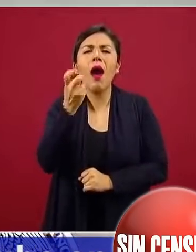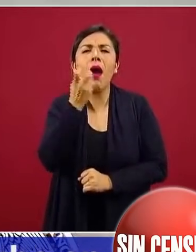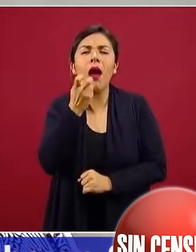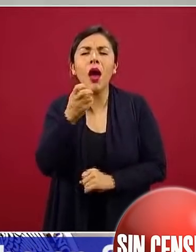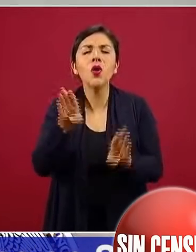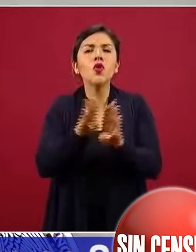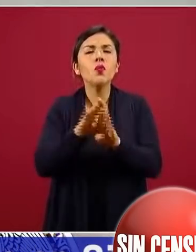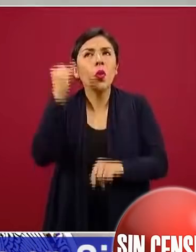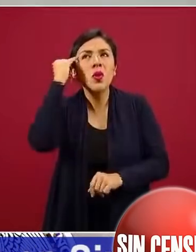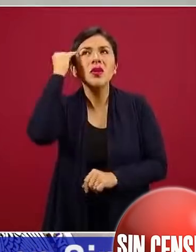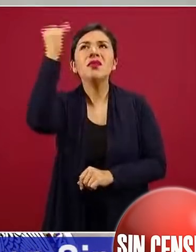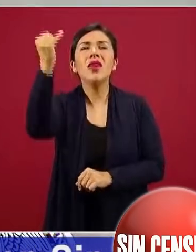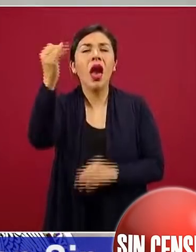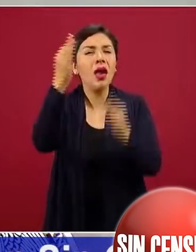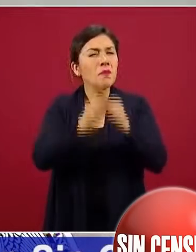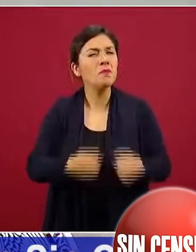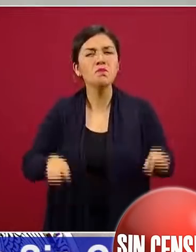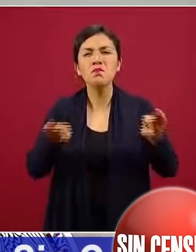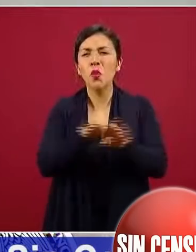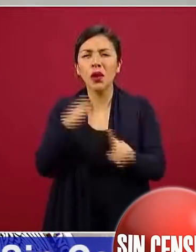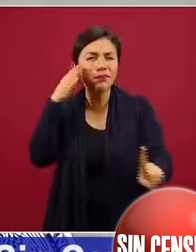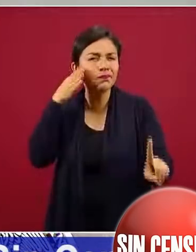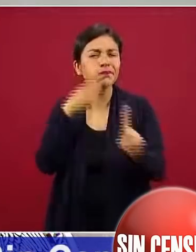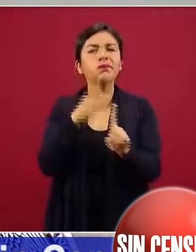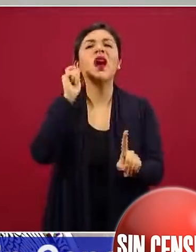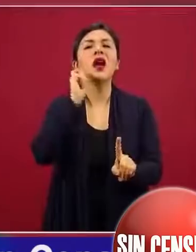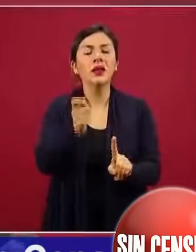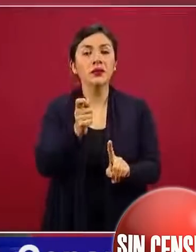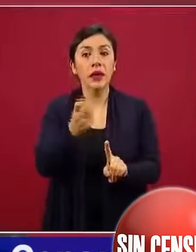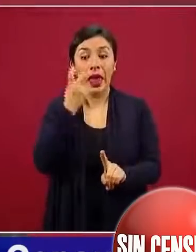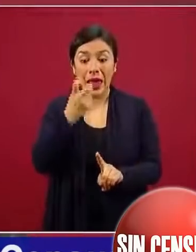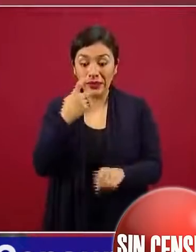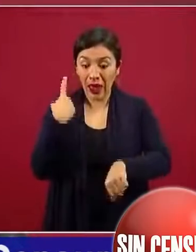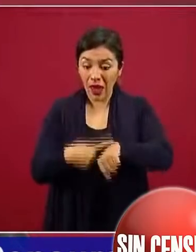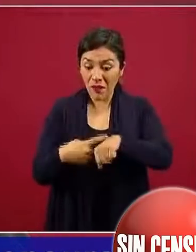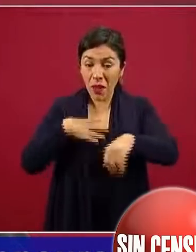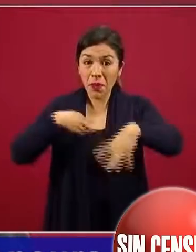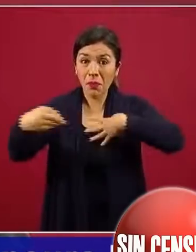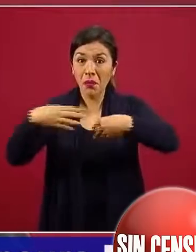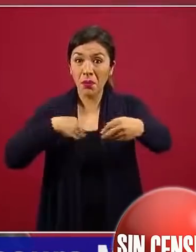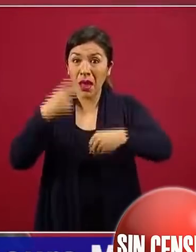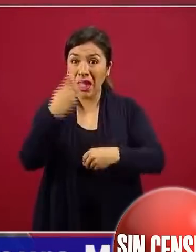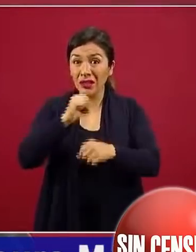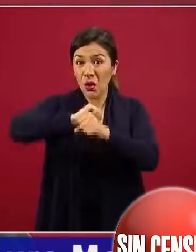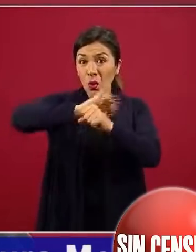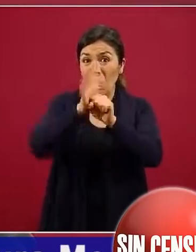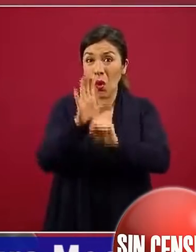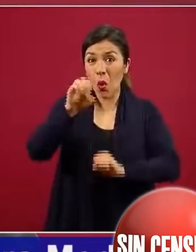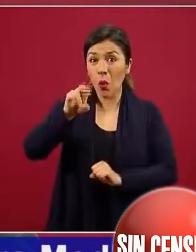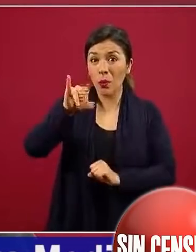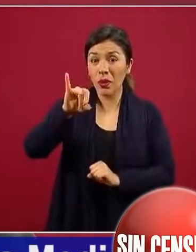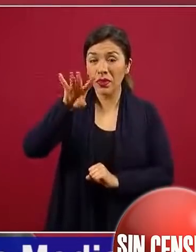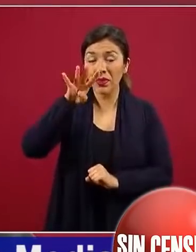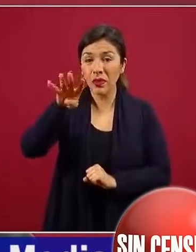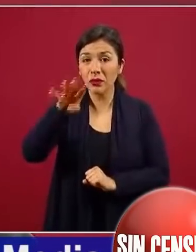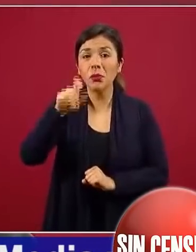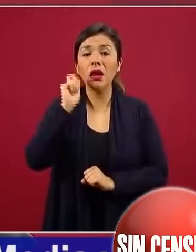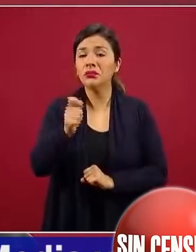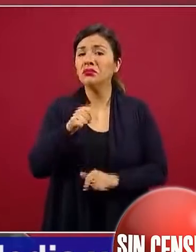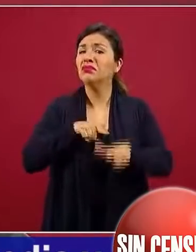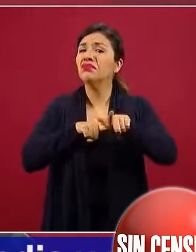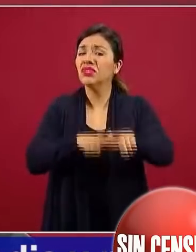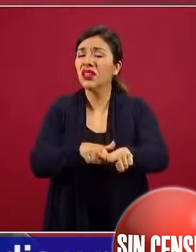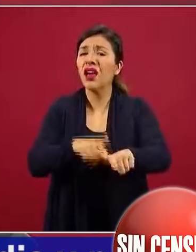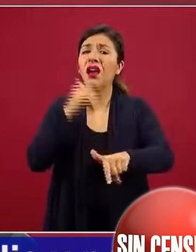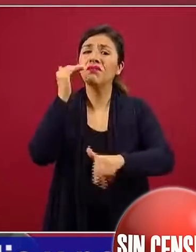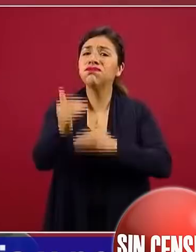la idea fundamental de que esta epidemia de COVID-19 va a seguir